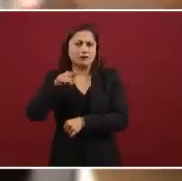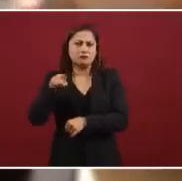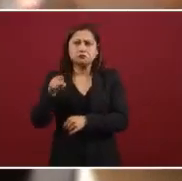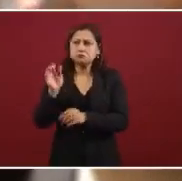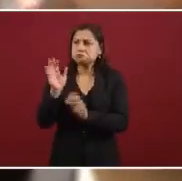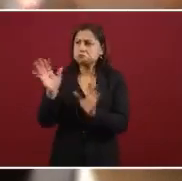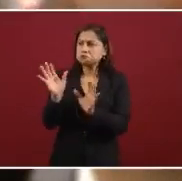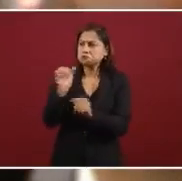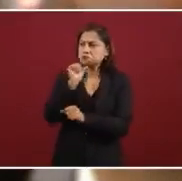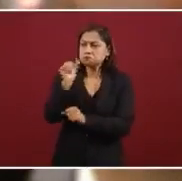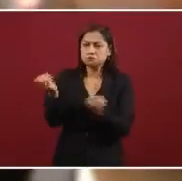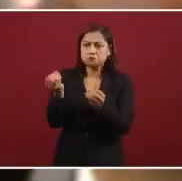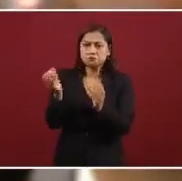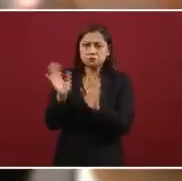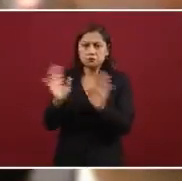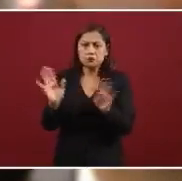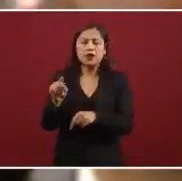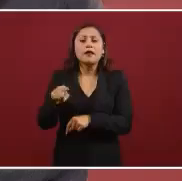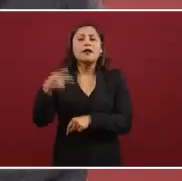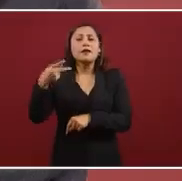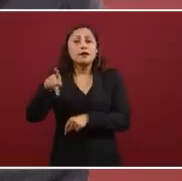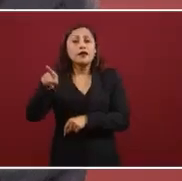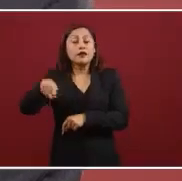No, fue la intención esa.